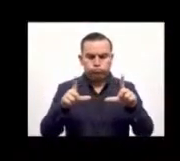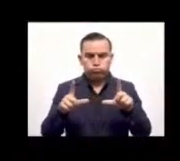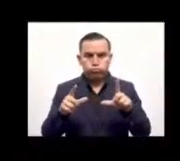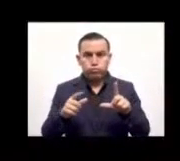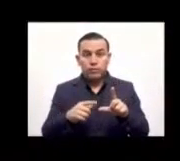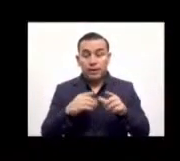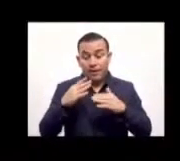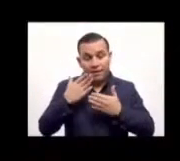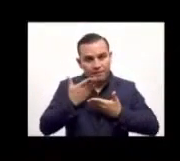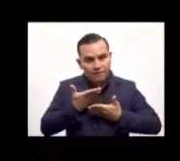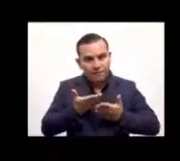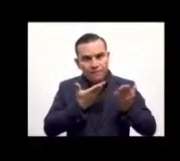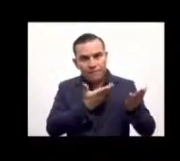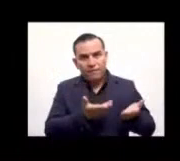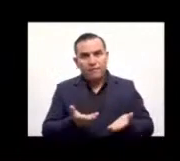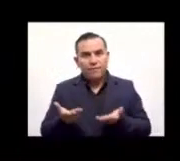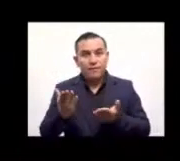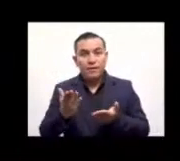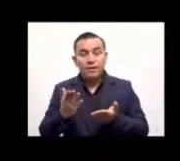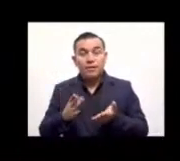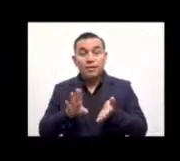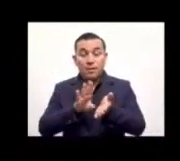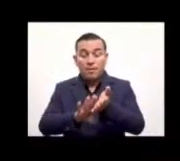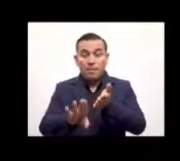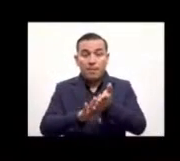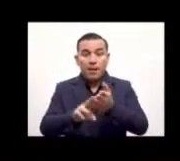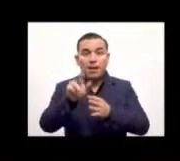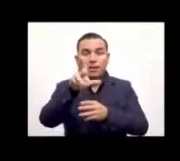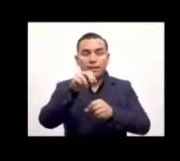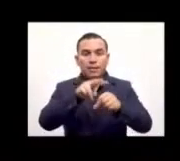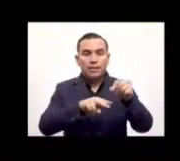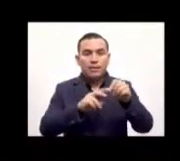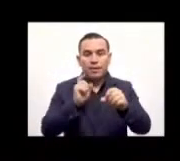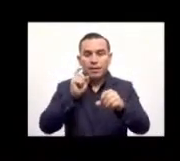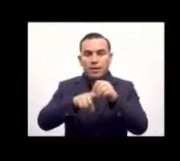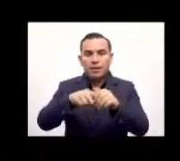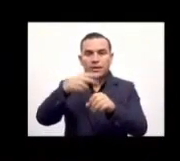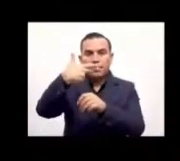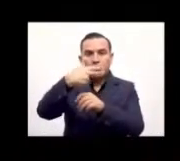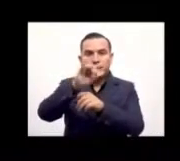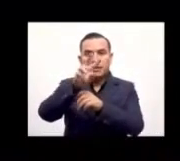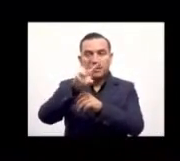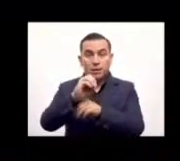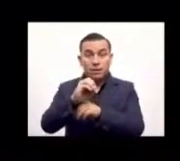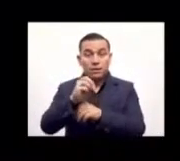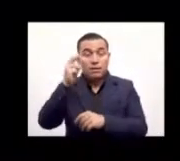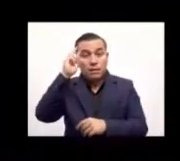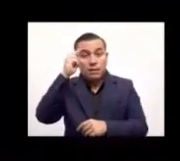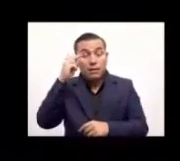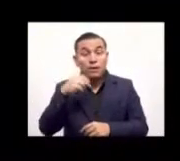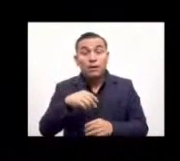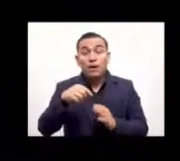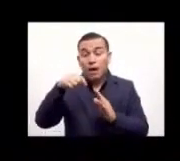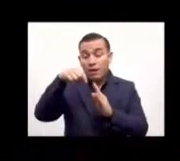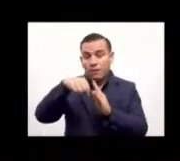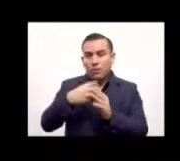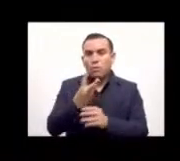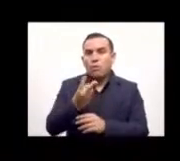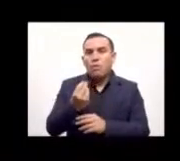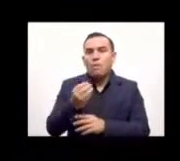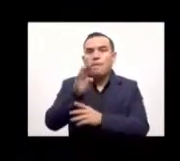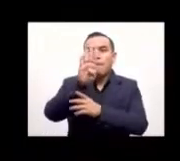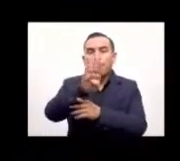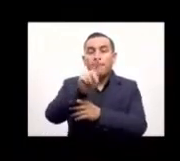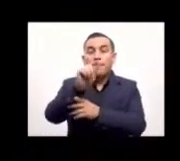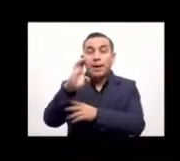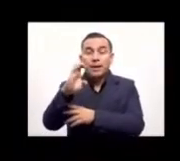para regalar dinero es el costo de adquisición por usuario. Te dicen, bueno, ¿cuánto me cuesta salir a buscar al mercado un usuario? Pues mejor